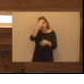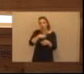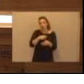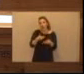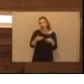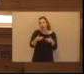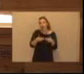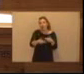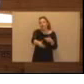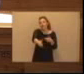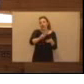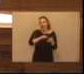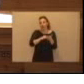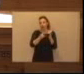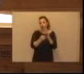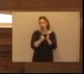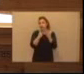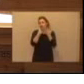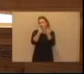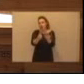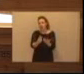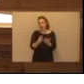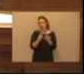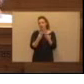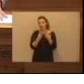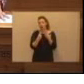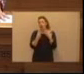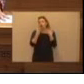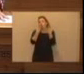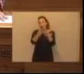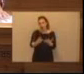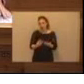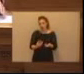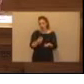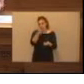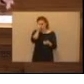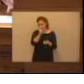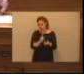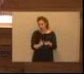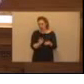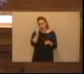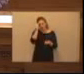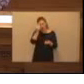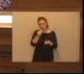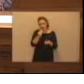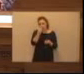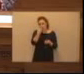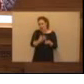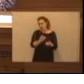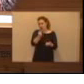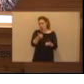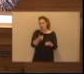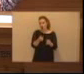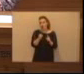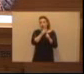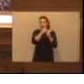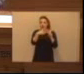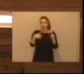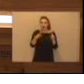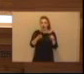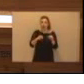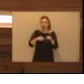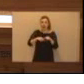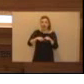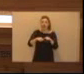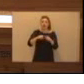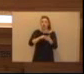proyecto seis o ocho años más. Por lo tanto, nos parece poco serio que desde foro se plantee una solución, sabiendo que